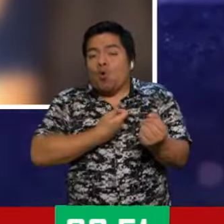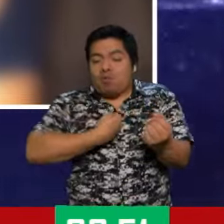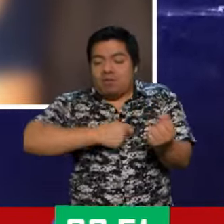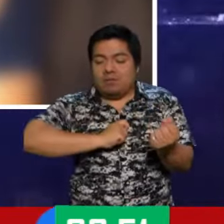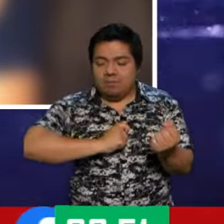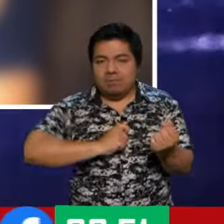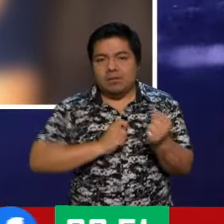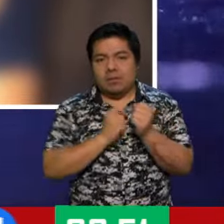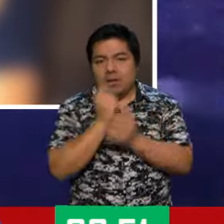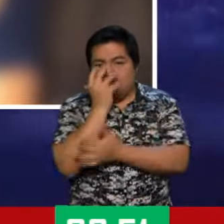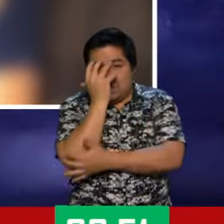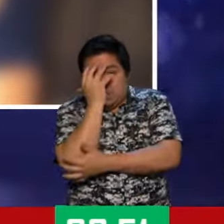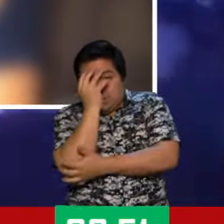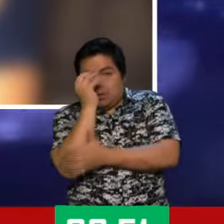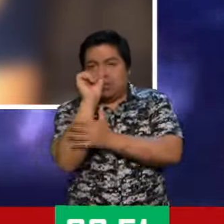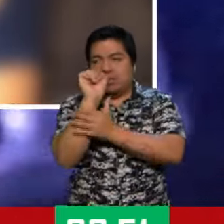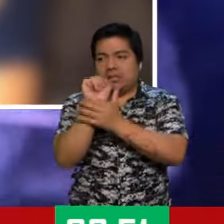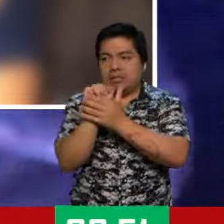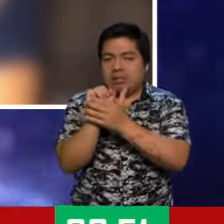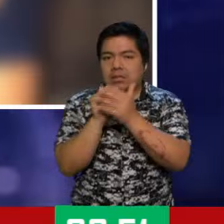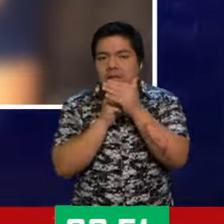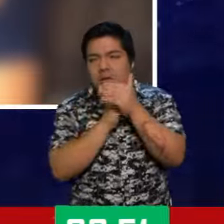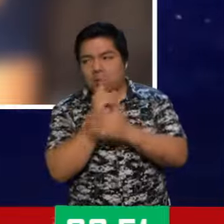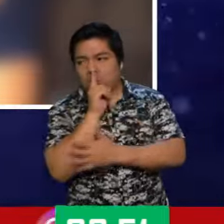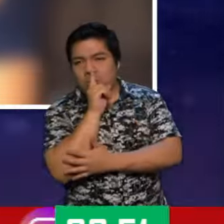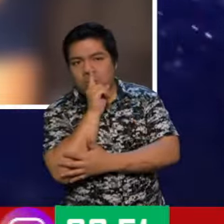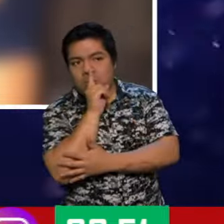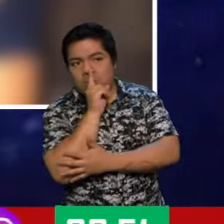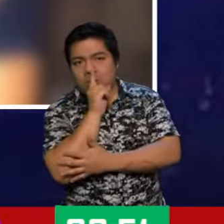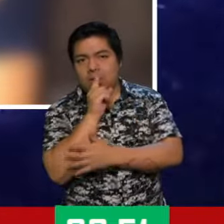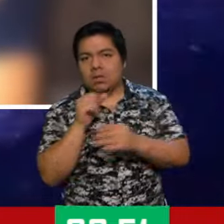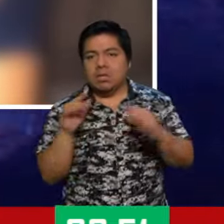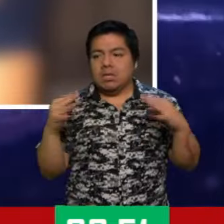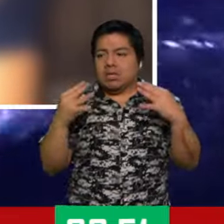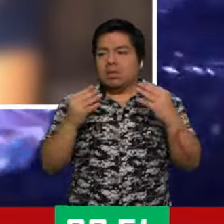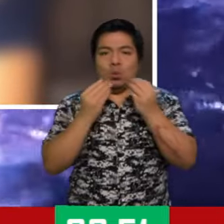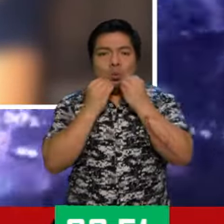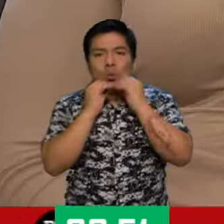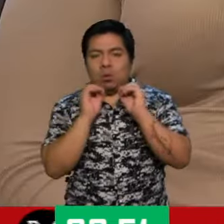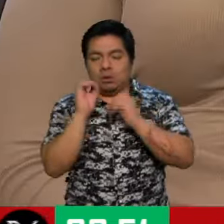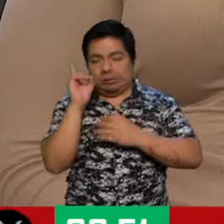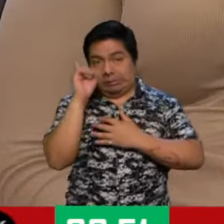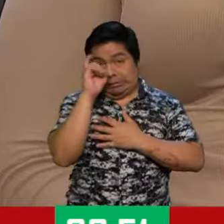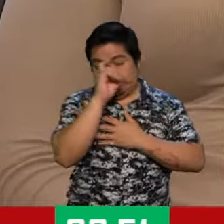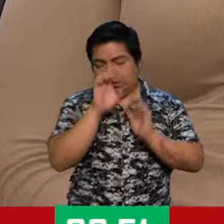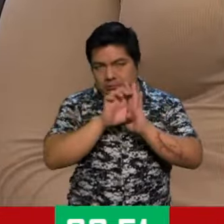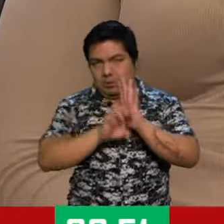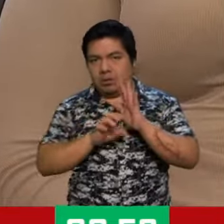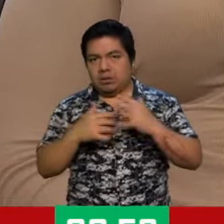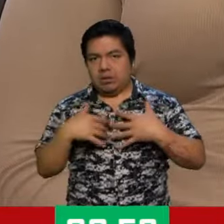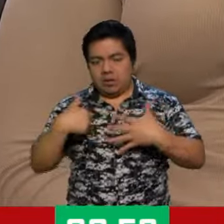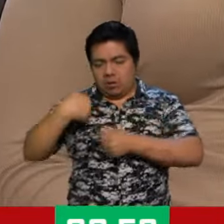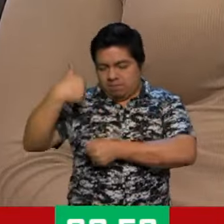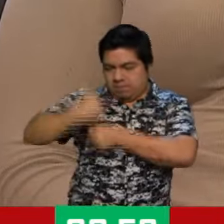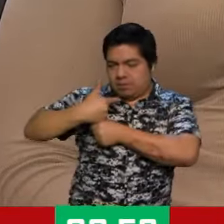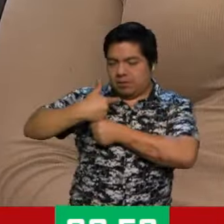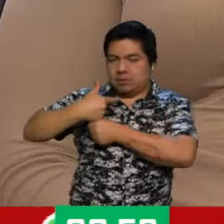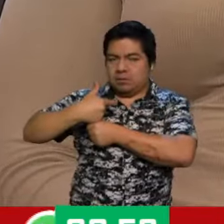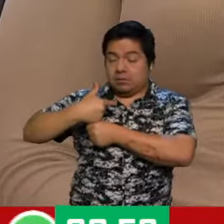muy tímidos, muy discretos. Es que no es y eso fácil, hace ¿no? que no seamos claro. visibles. ¿No? No debe de ser fácil, primero, autodescubrirse.